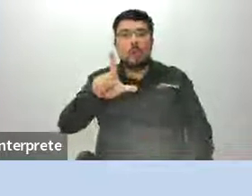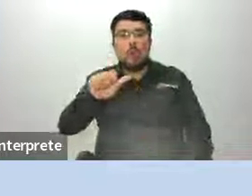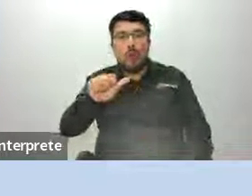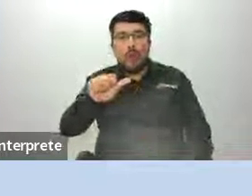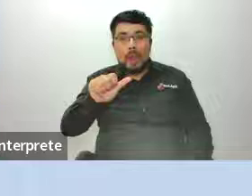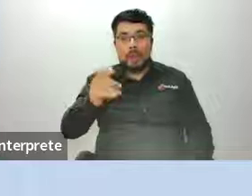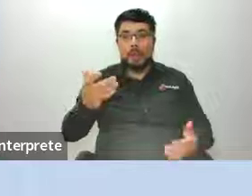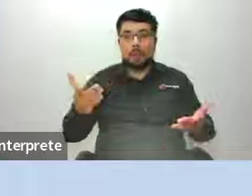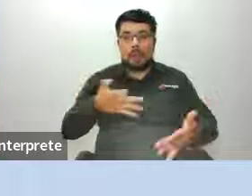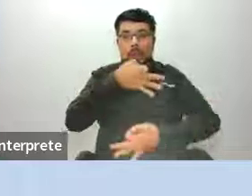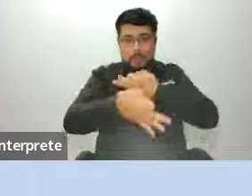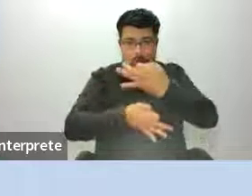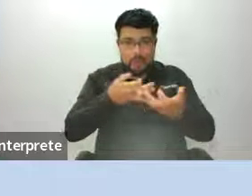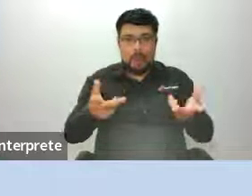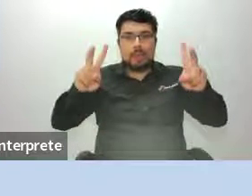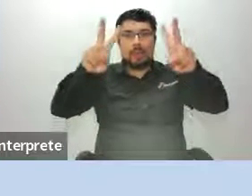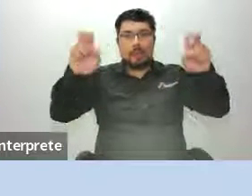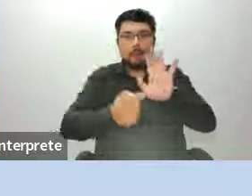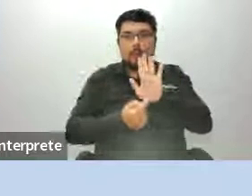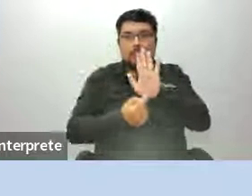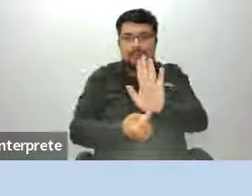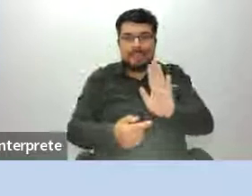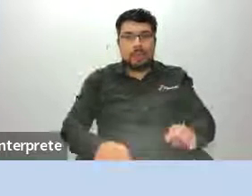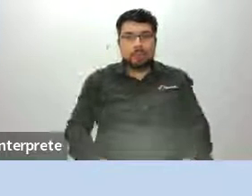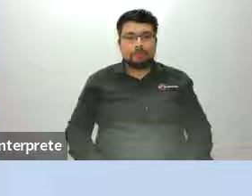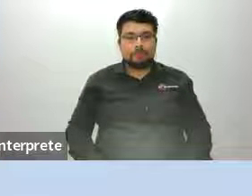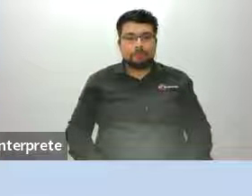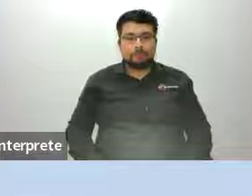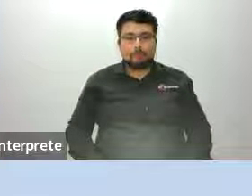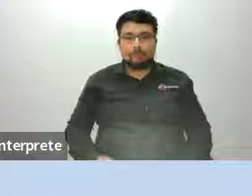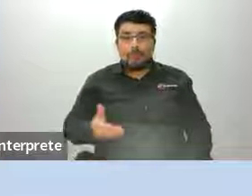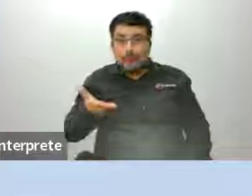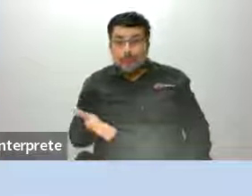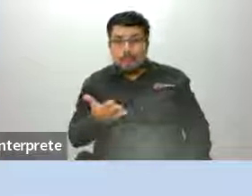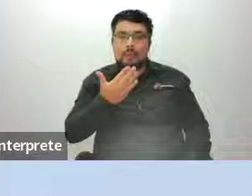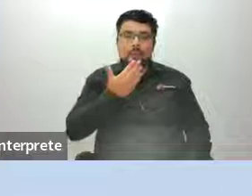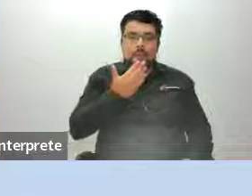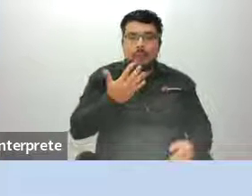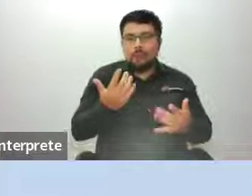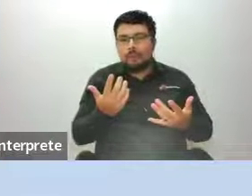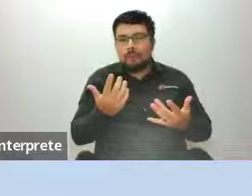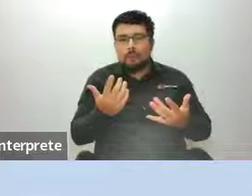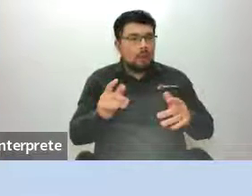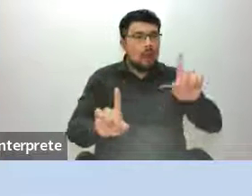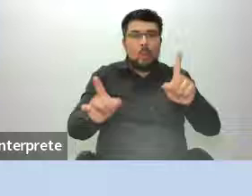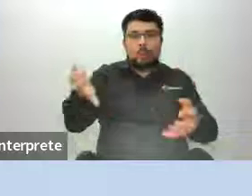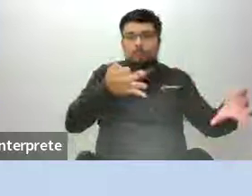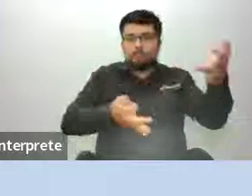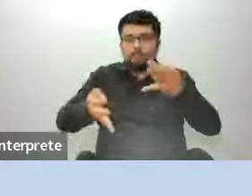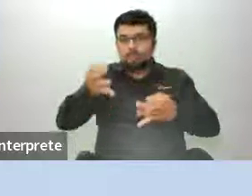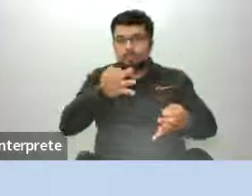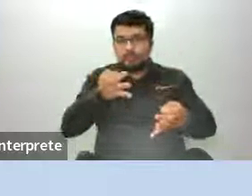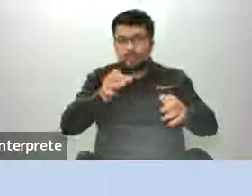este tema. Creo que ha sido una de las inquietudes además que nos han expresado en el webinar del